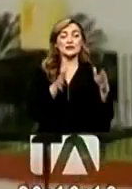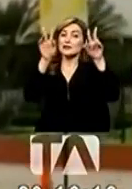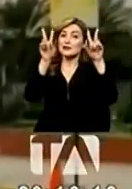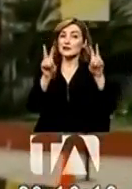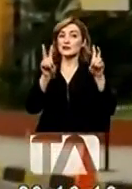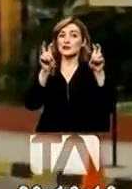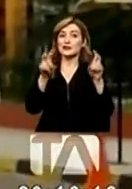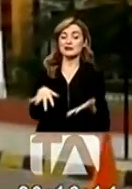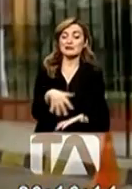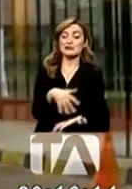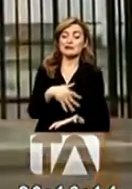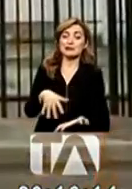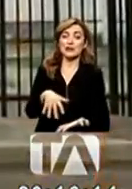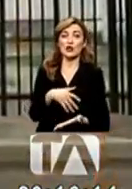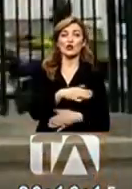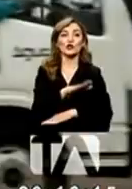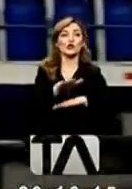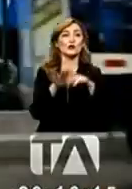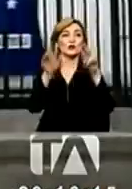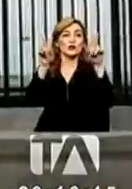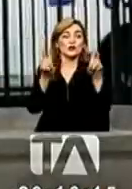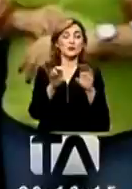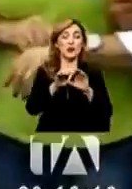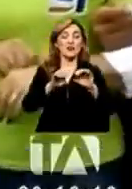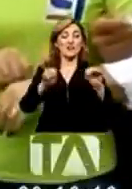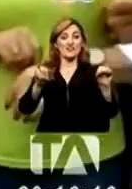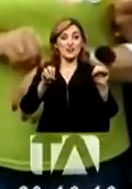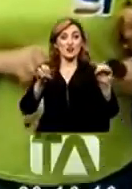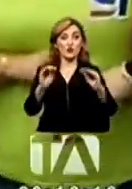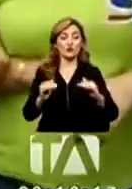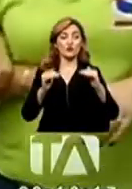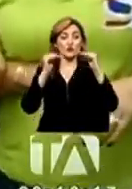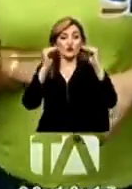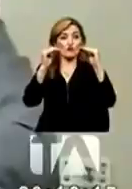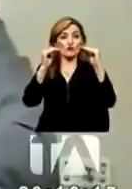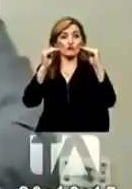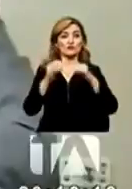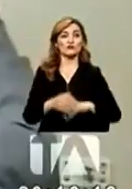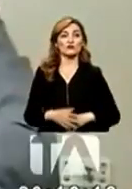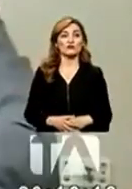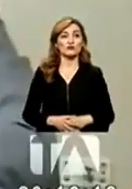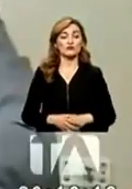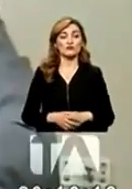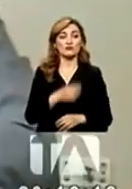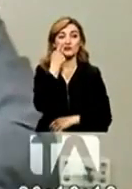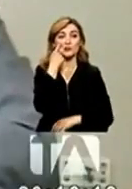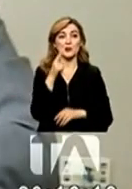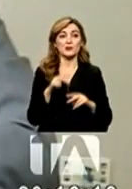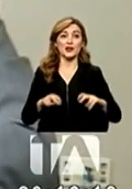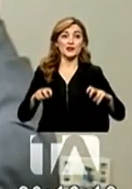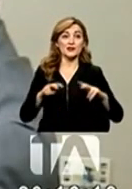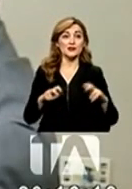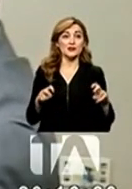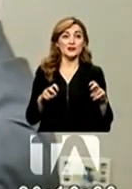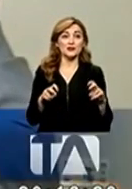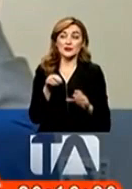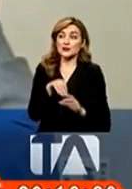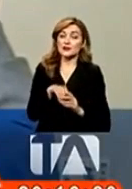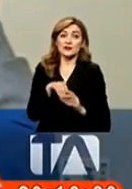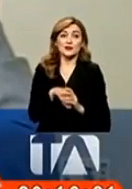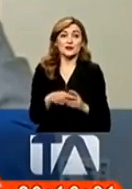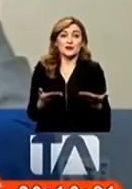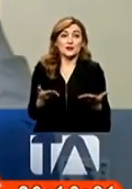también los cuestionamientos en torno a la obtención del título de cuarto nivel de Vicuña. Ver si es que amerita una investigación más interna para